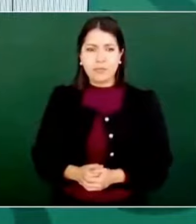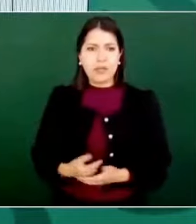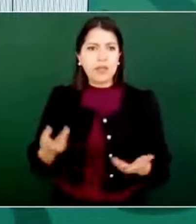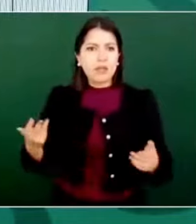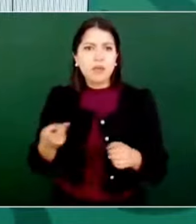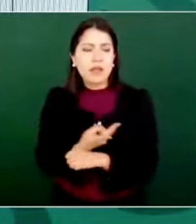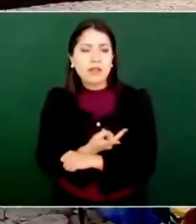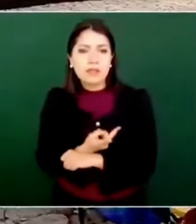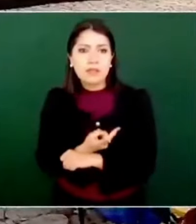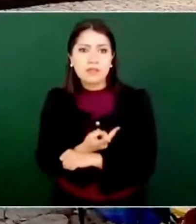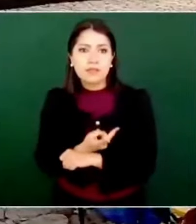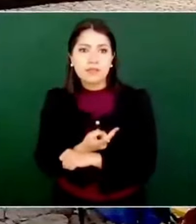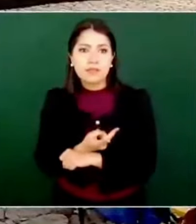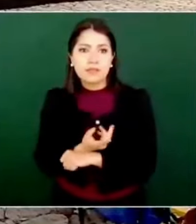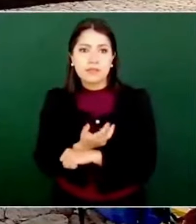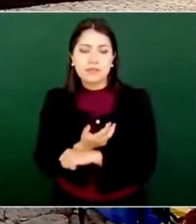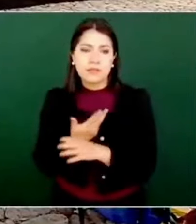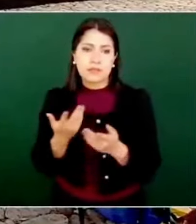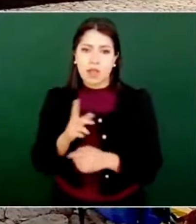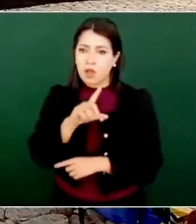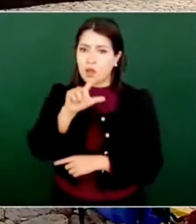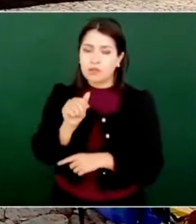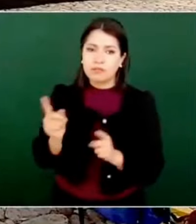reúnen con el presidente